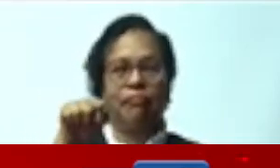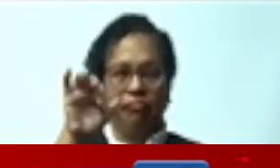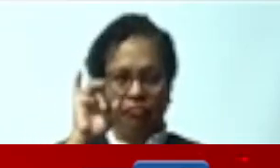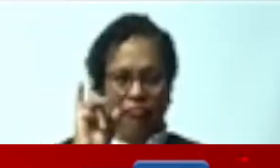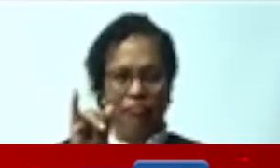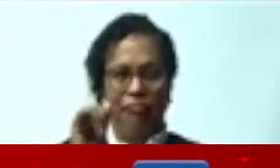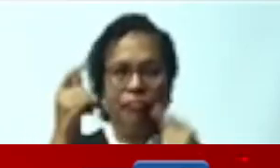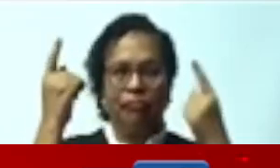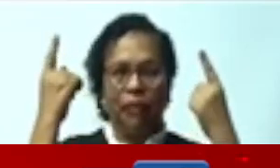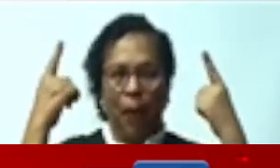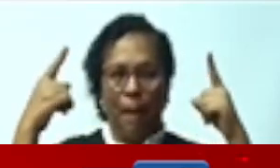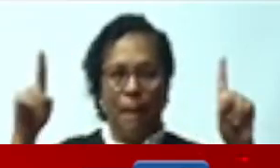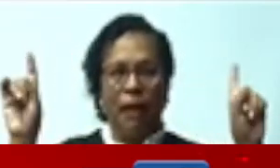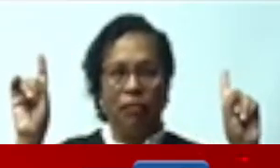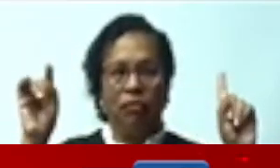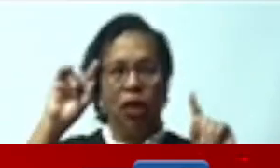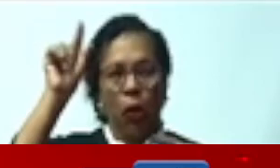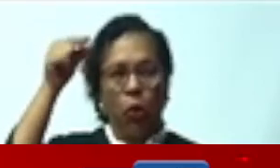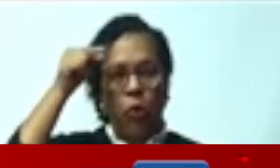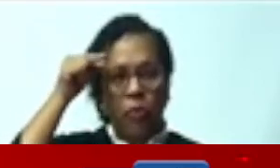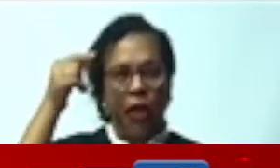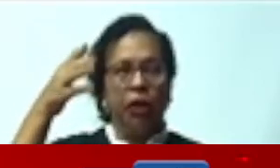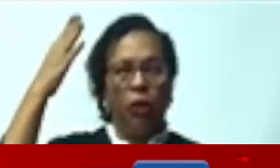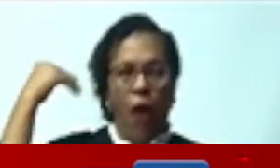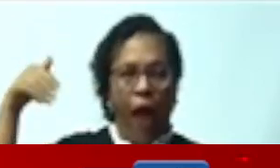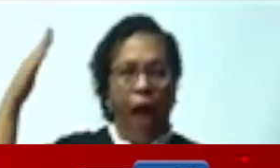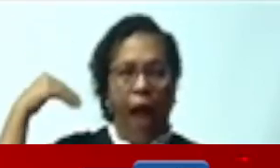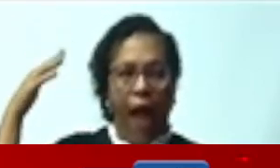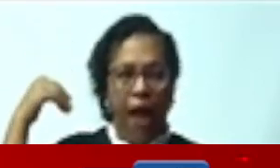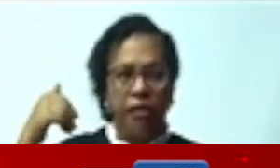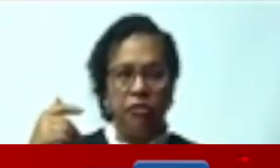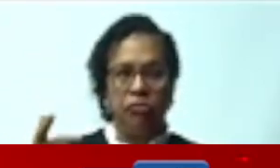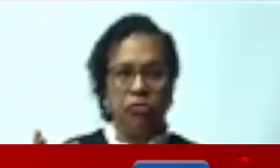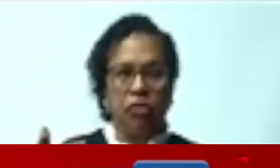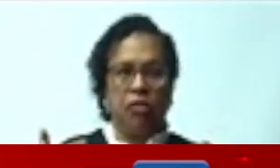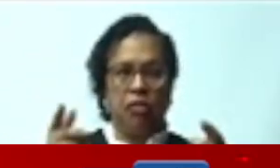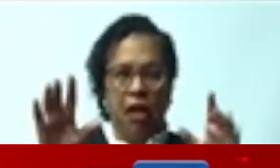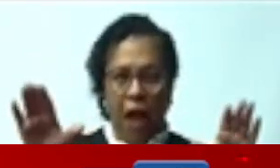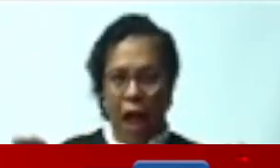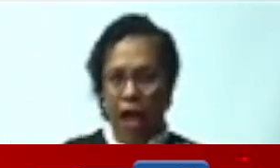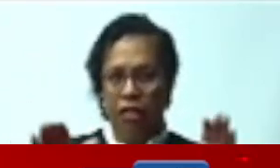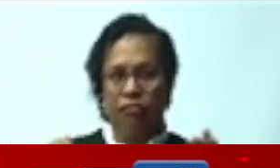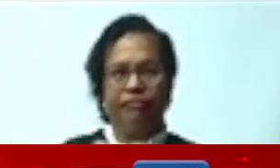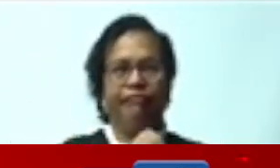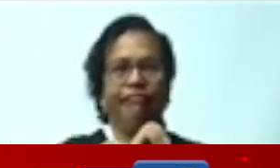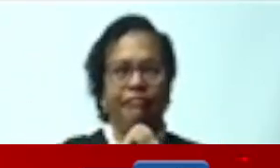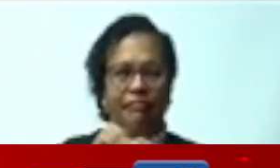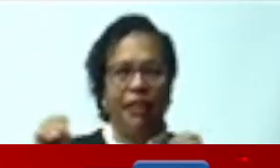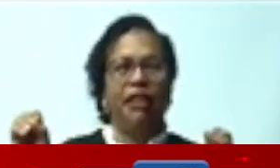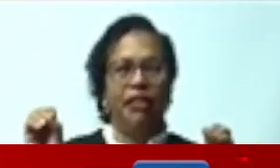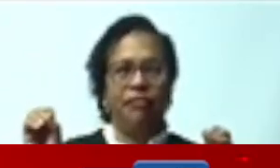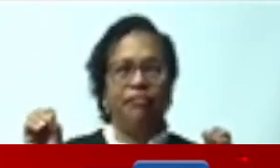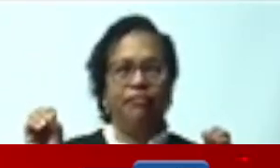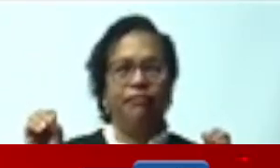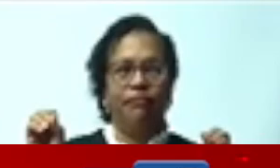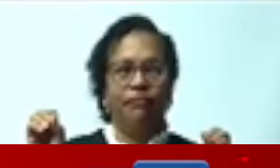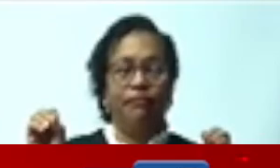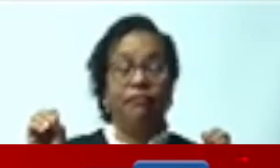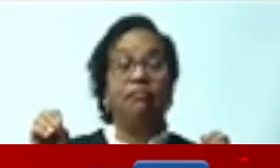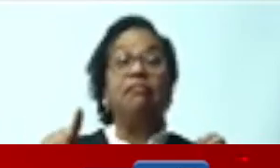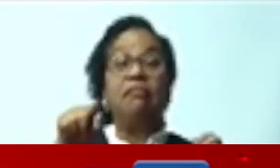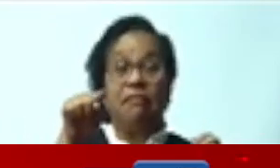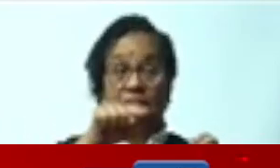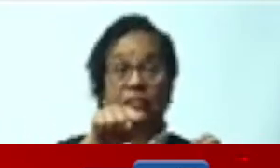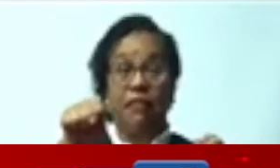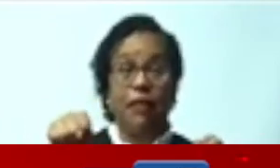anteriores hacían caso omiso a ese reclamo de esos miembros de la Policía Nacional.